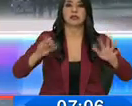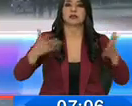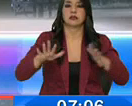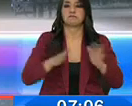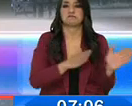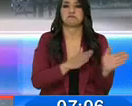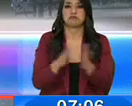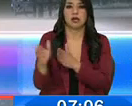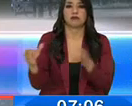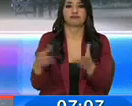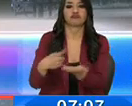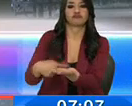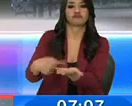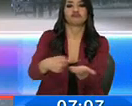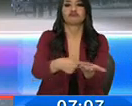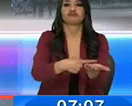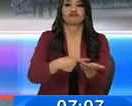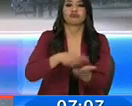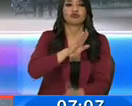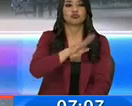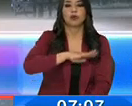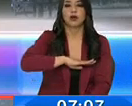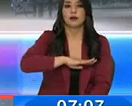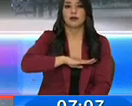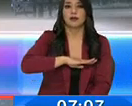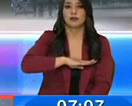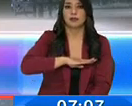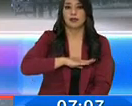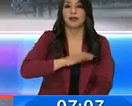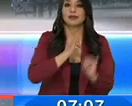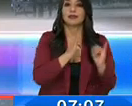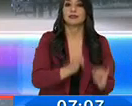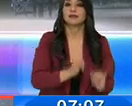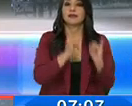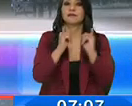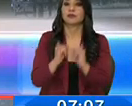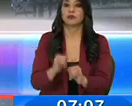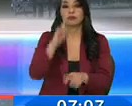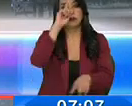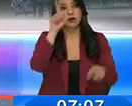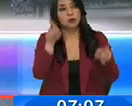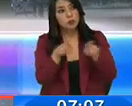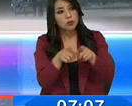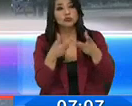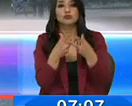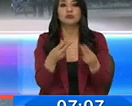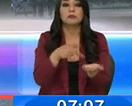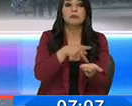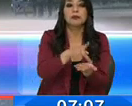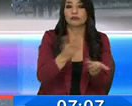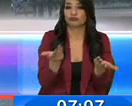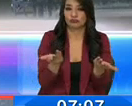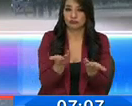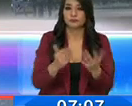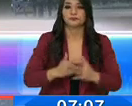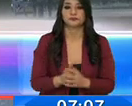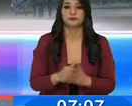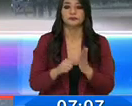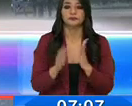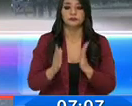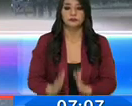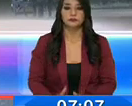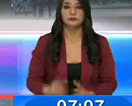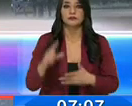mantener reuniones con los alcaldes, reuniones individuales para poder encontrar el mecanismo de pago. A decir del ministro de